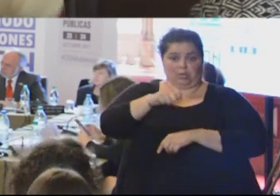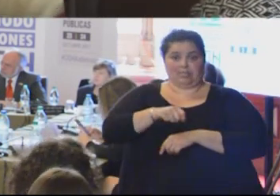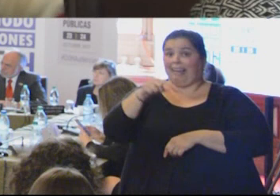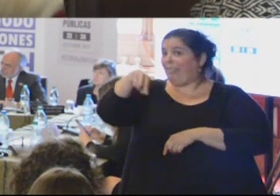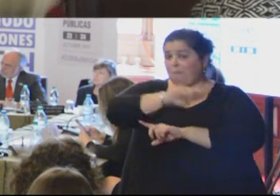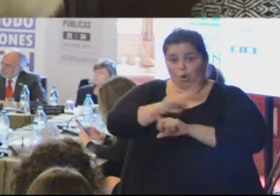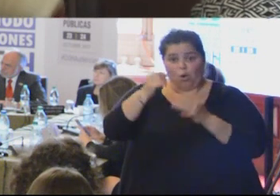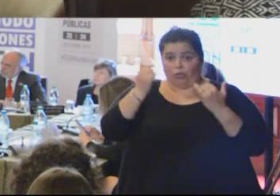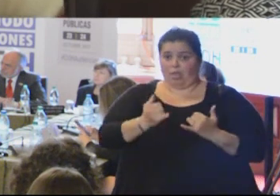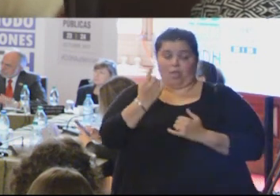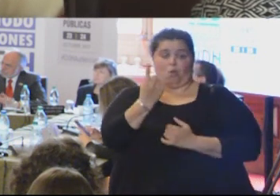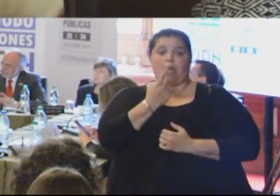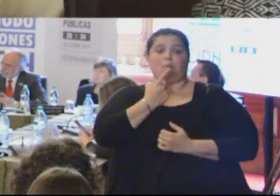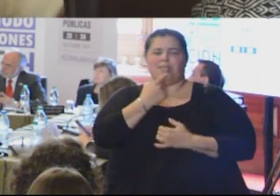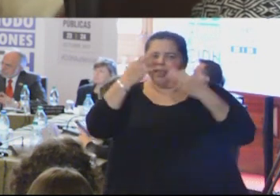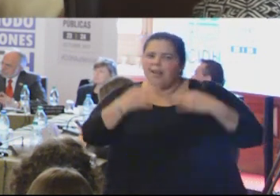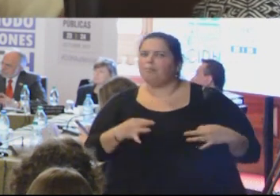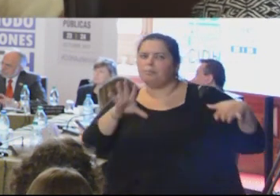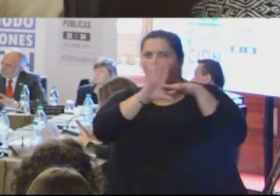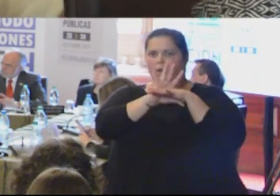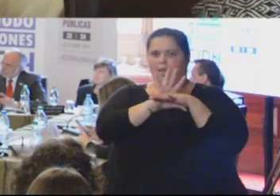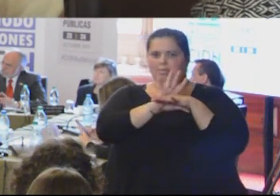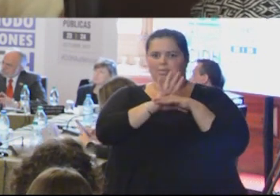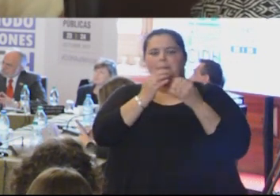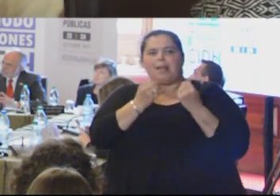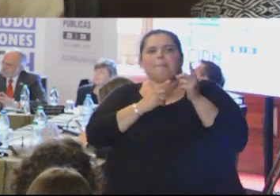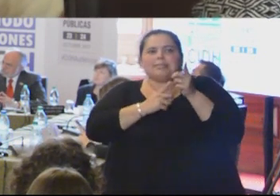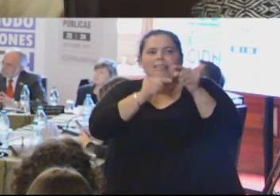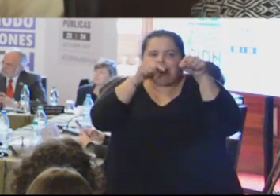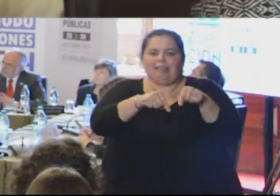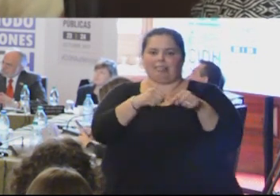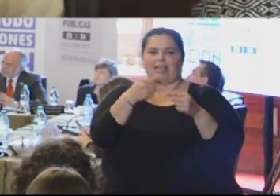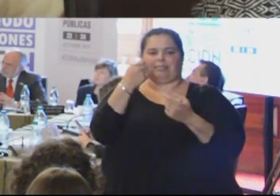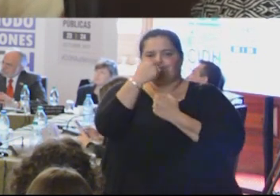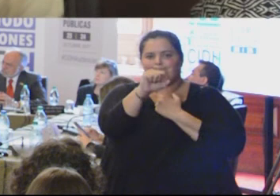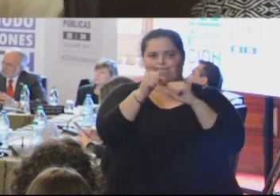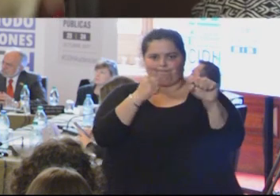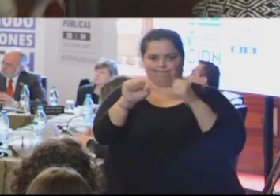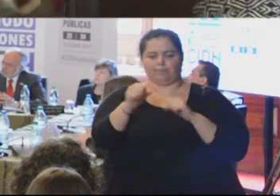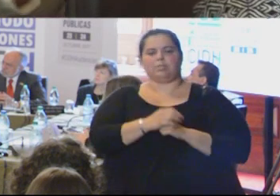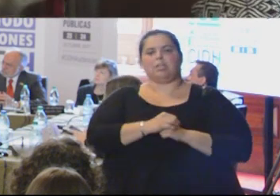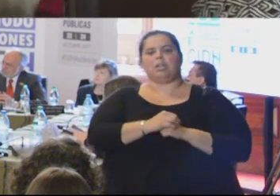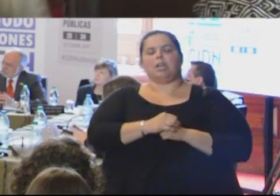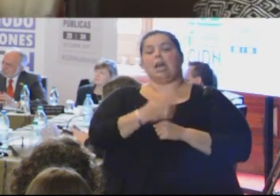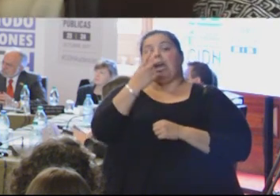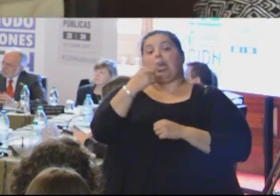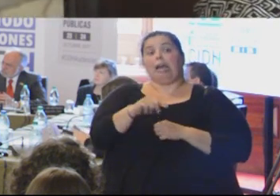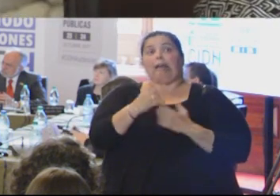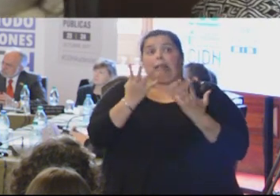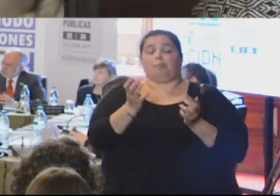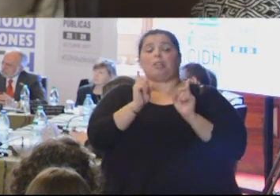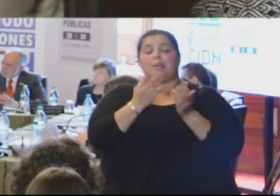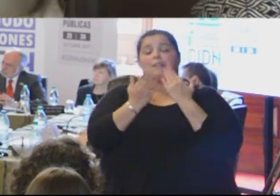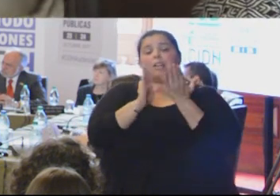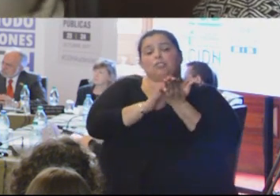criminal coherente de persecución a estas agresiones quisiéramos también hacer referencia a la situación de mujeres